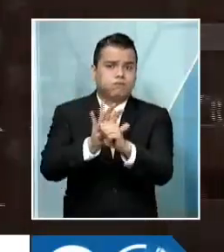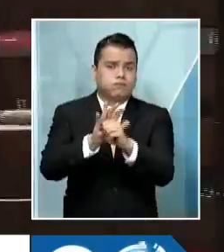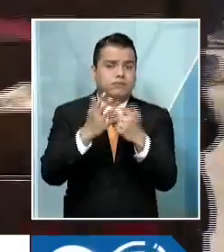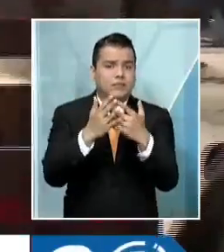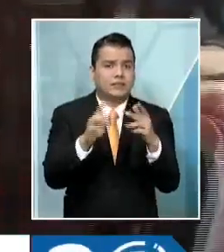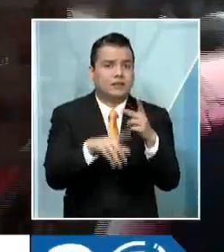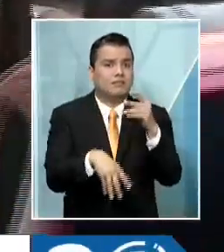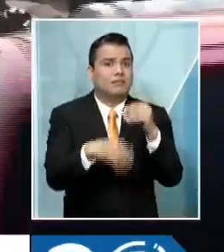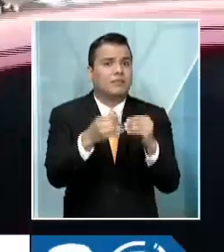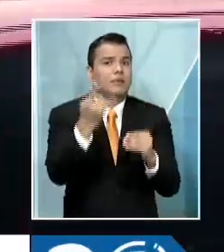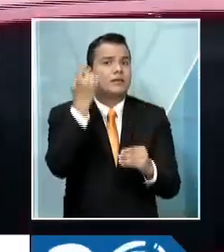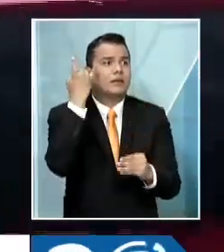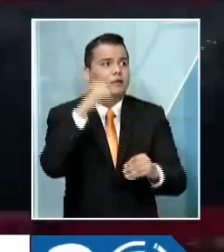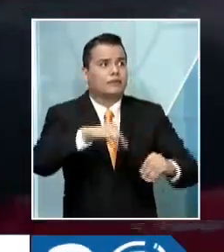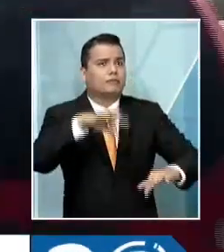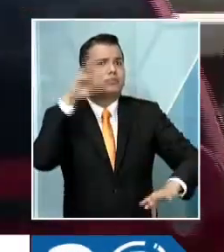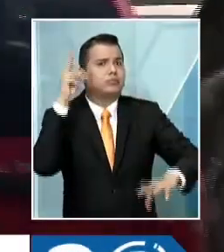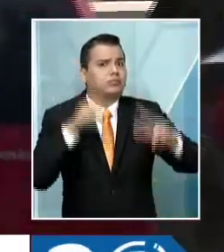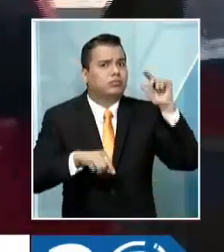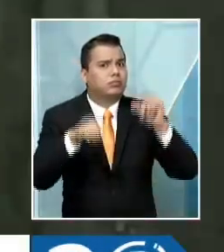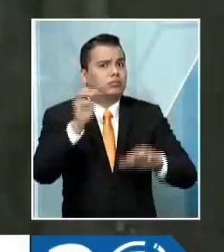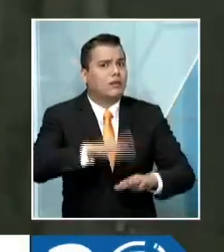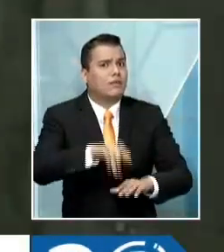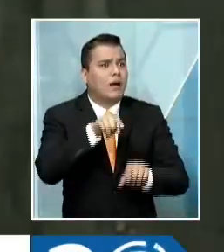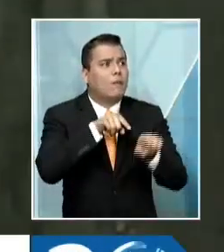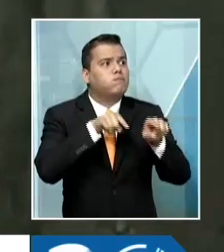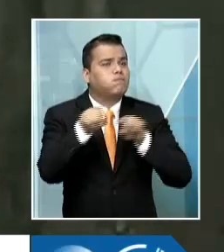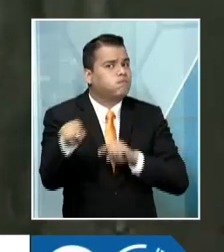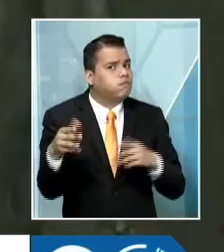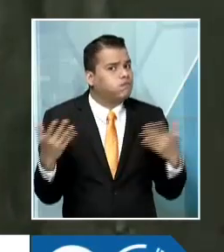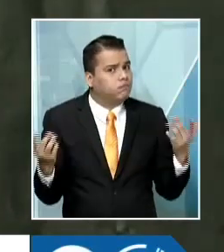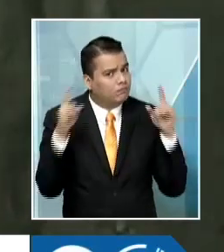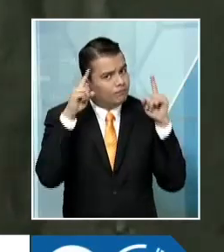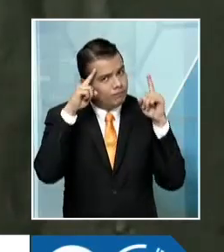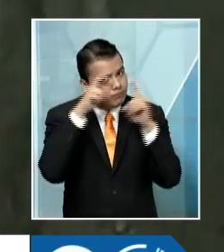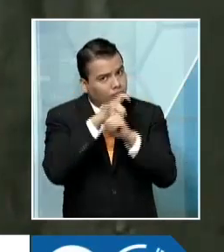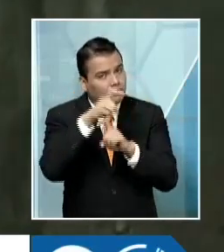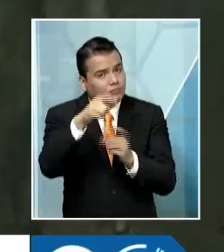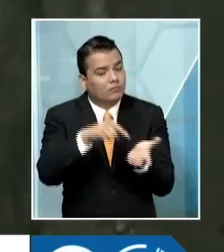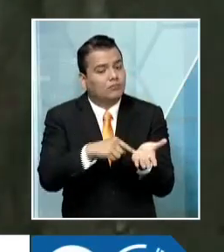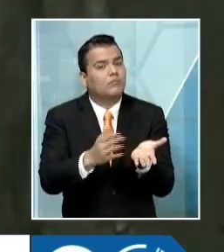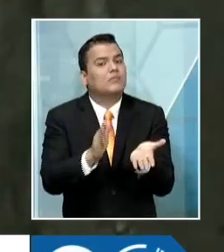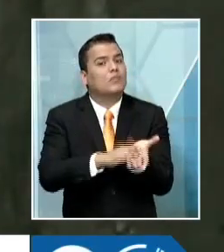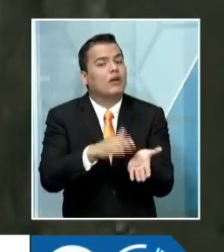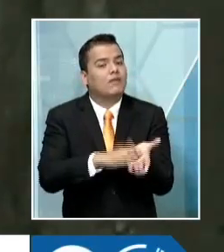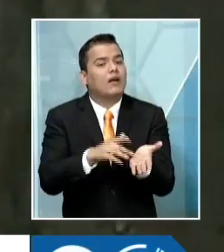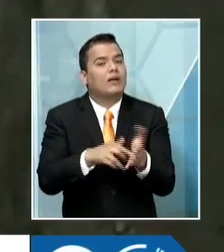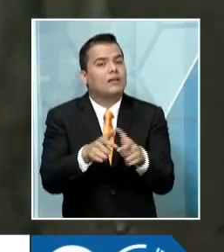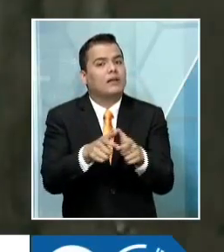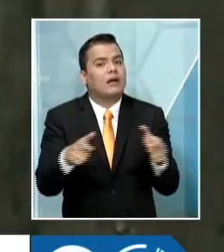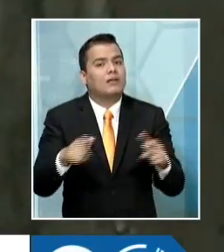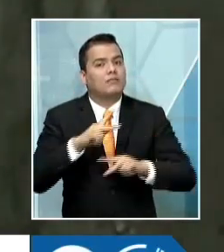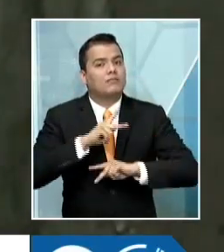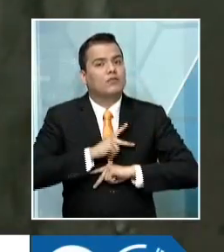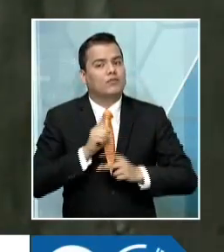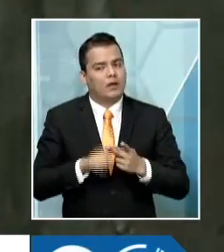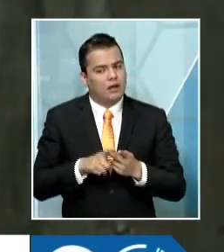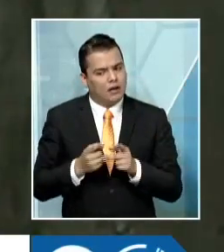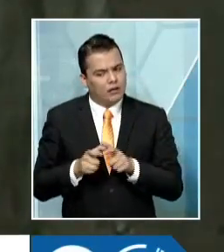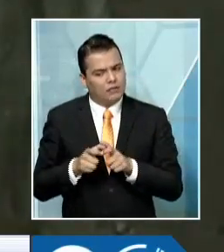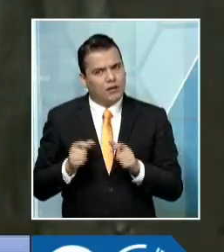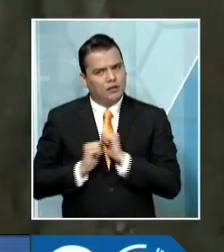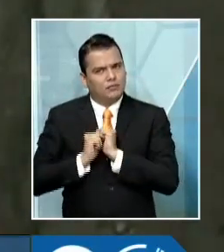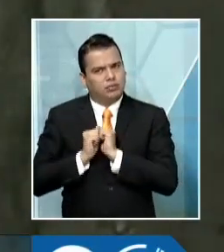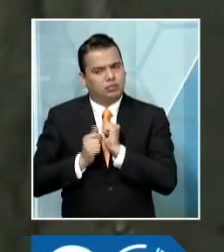demasiados riesgos de hurto. Que no solamente revisen tarjetas de propiedad, sino también el número del chasis para